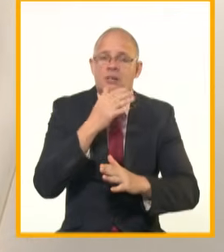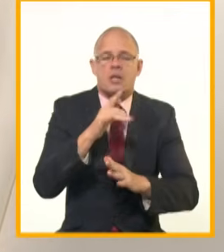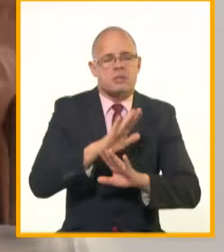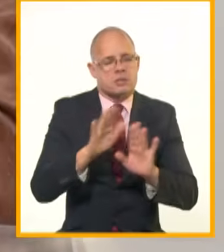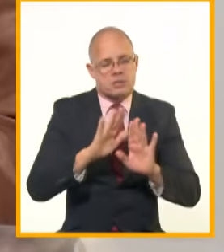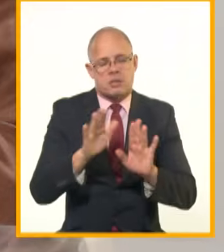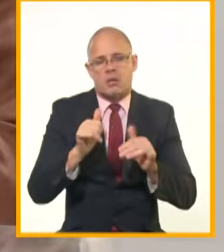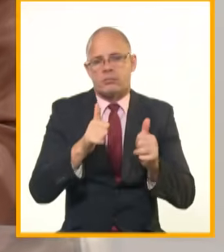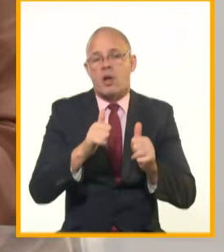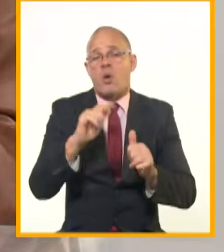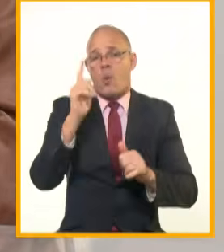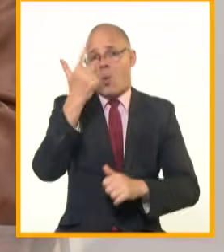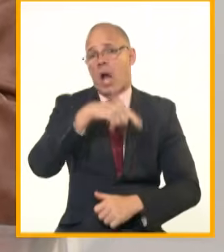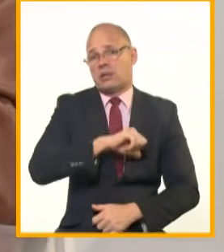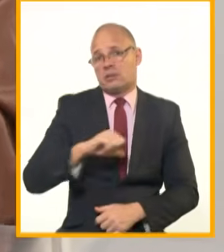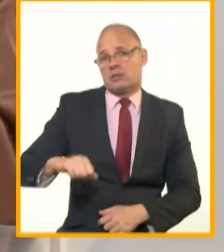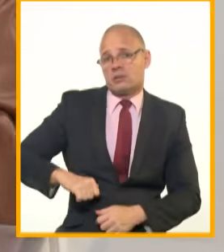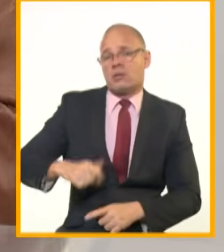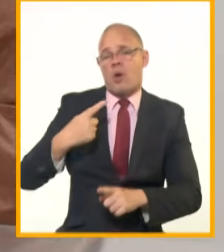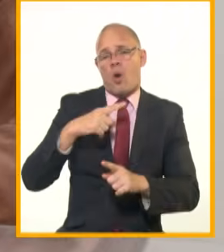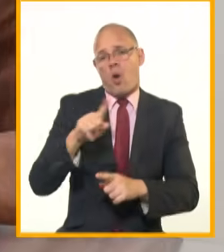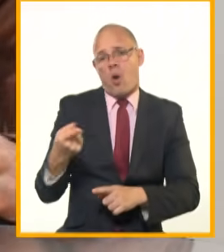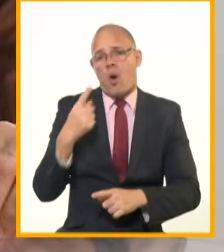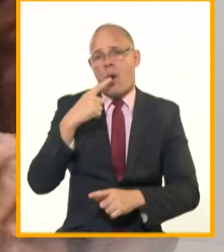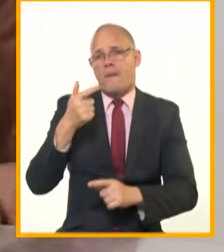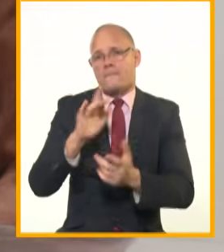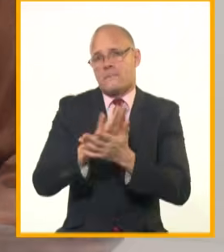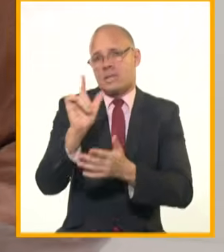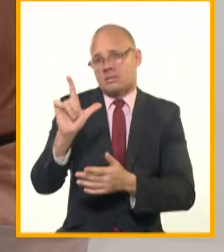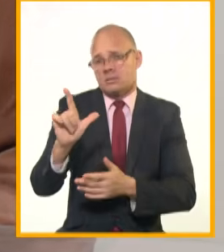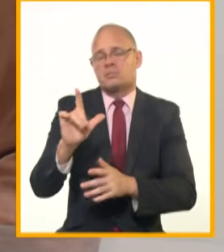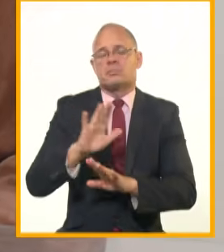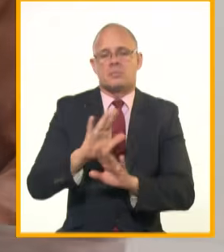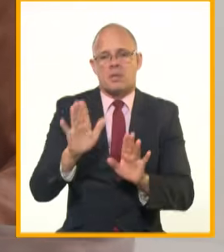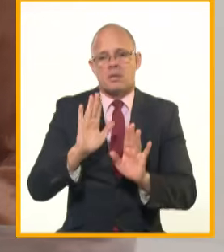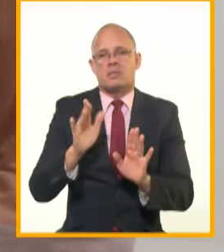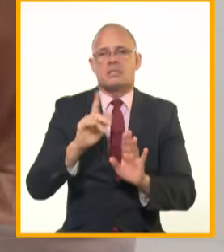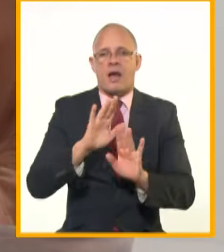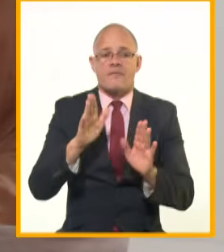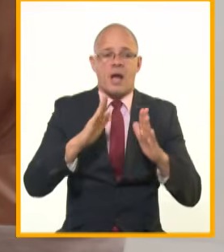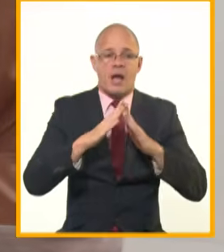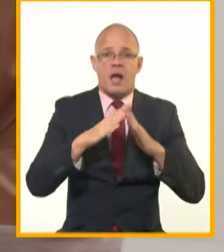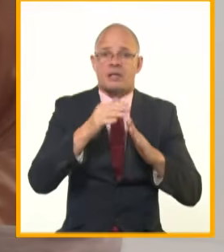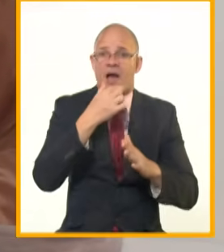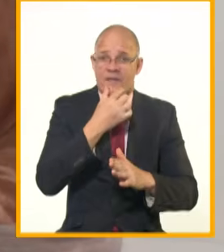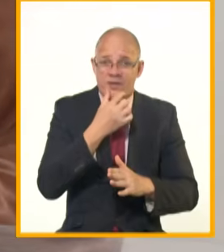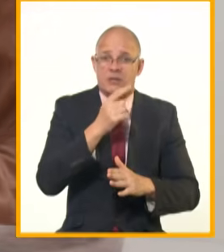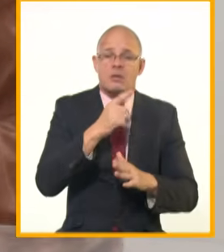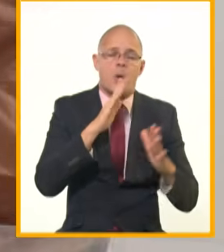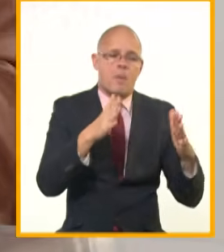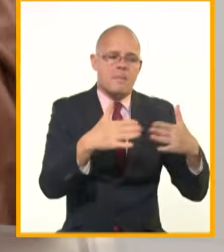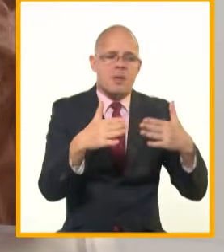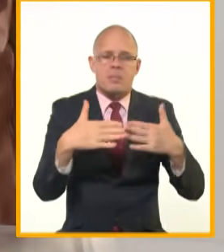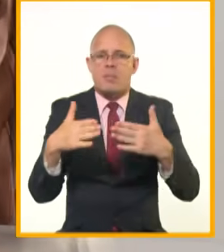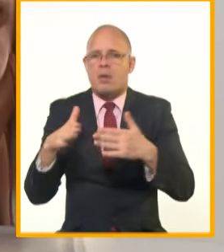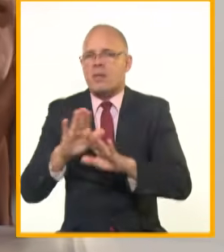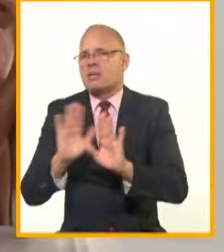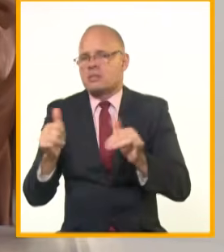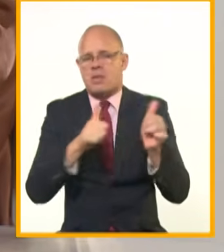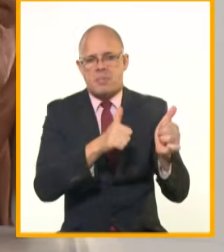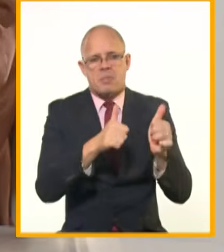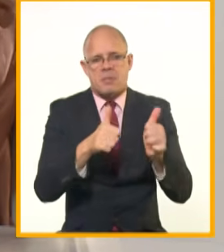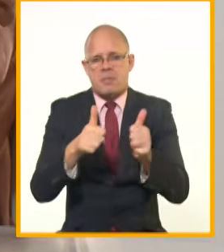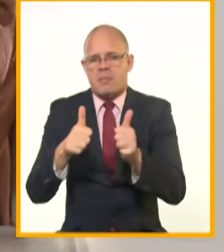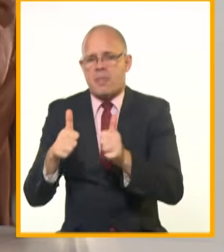de Alquizar y la casa de abuelos de Mariel, y cerramos ya el ciclo de casas de abuelos que requería la provincia. En los hogares